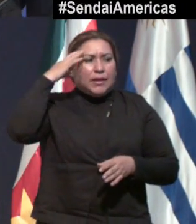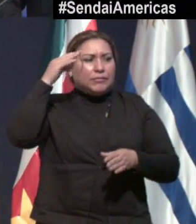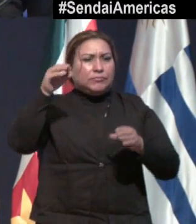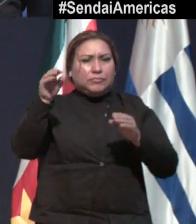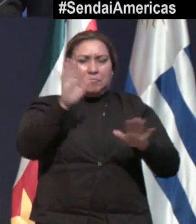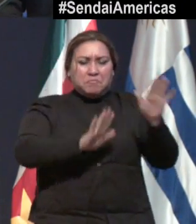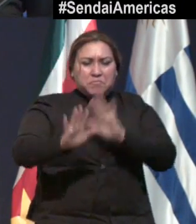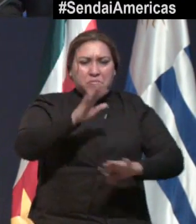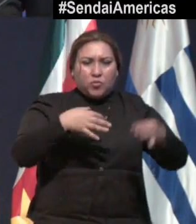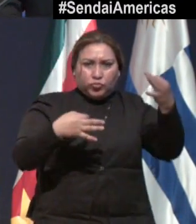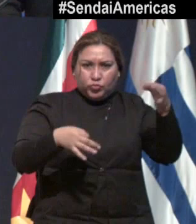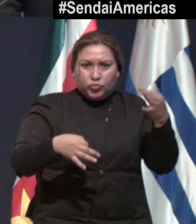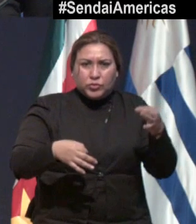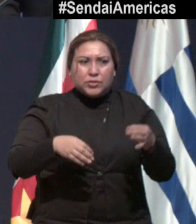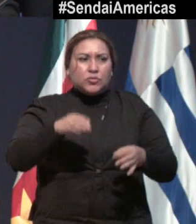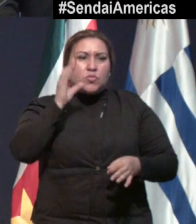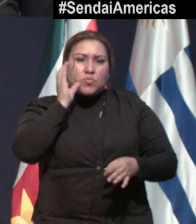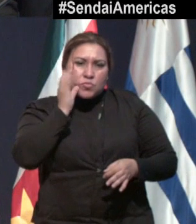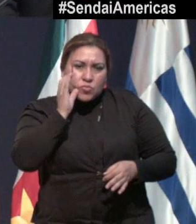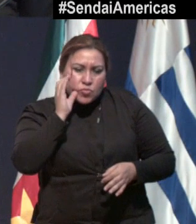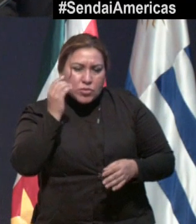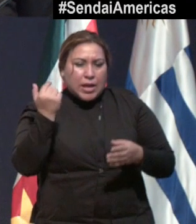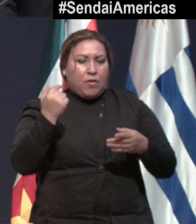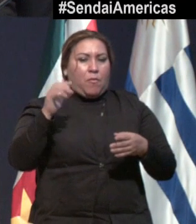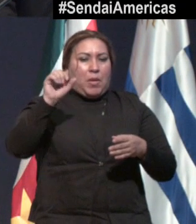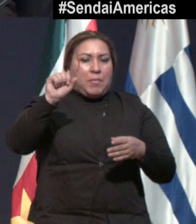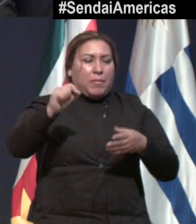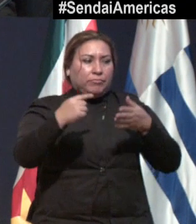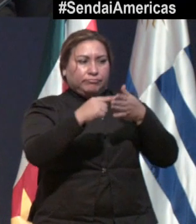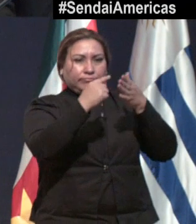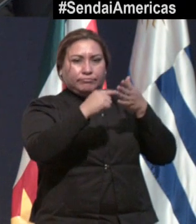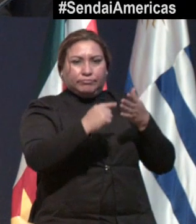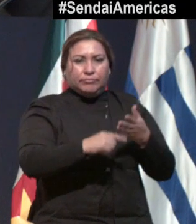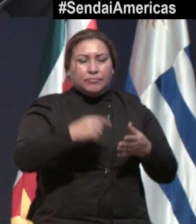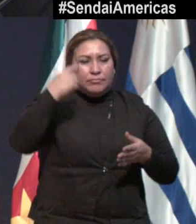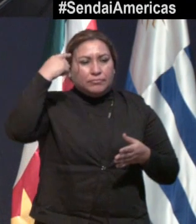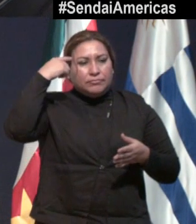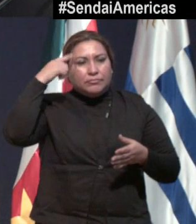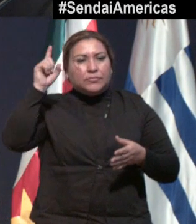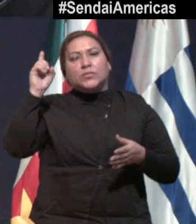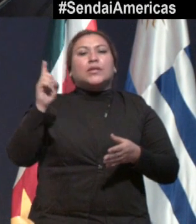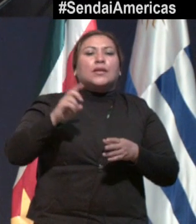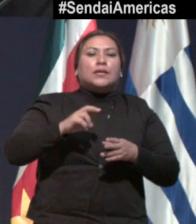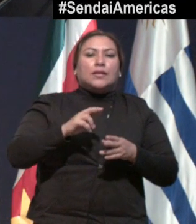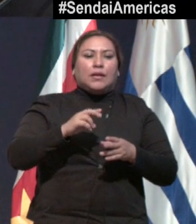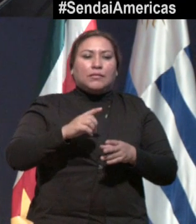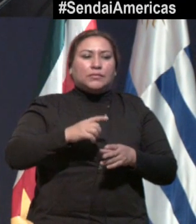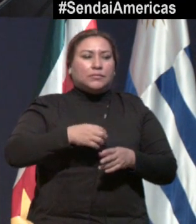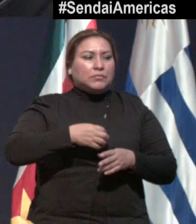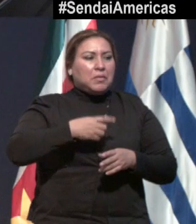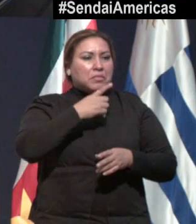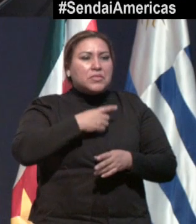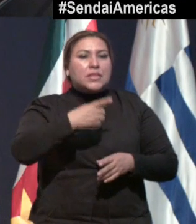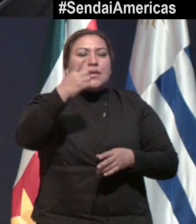de recomendaciones y prioridades que será parte también de la declaración de Asunción como un